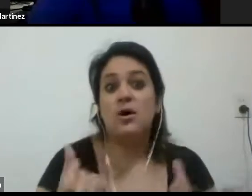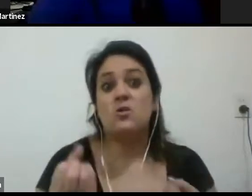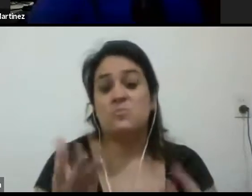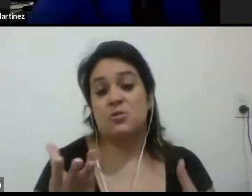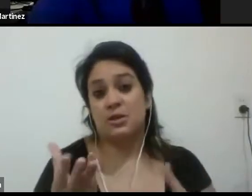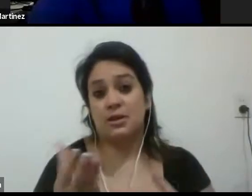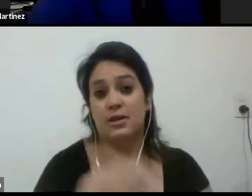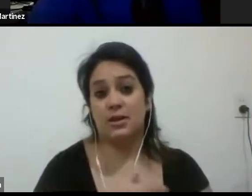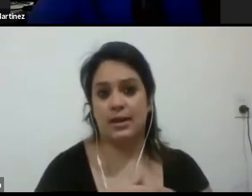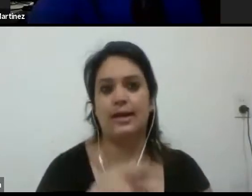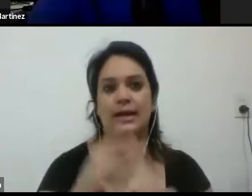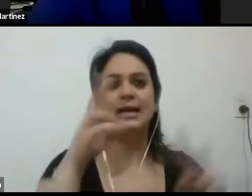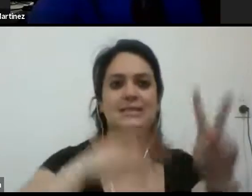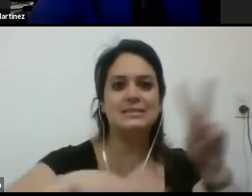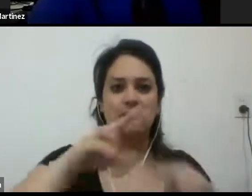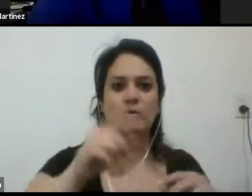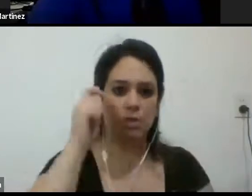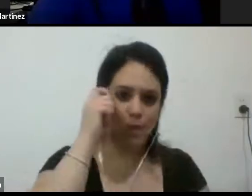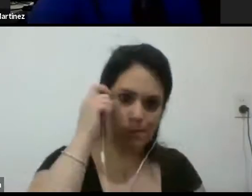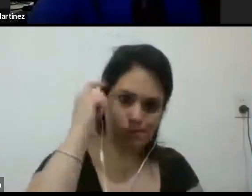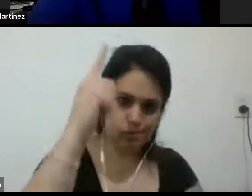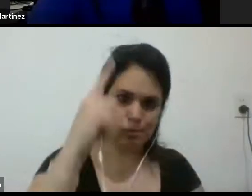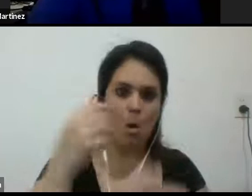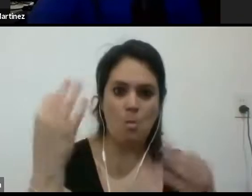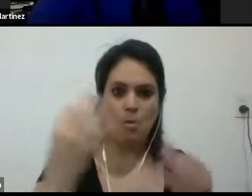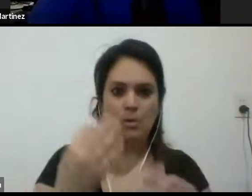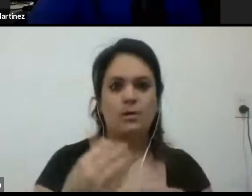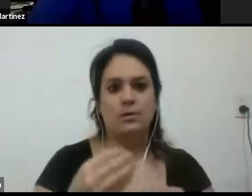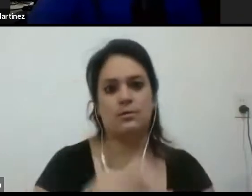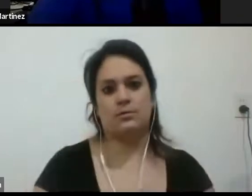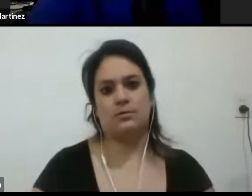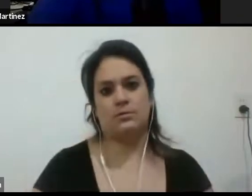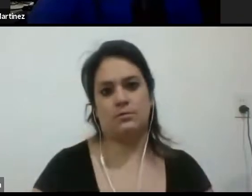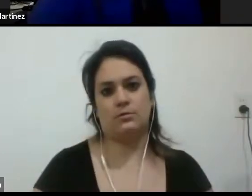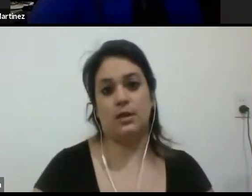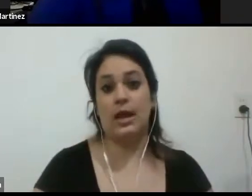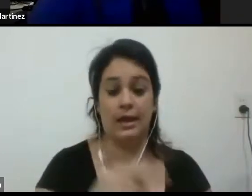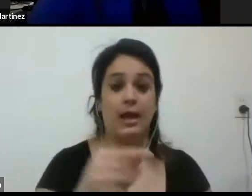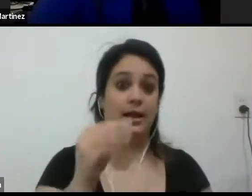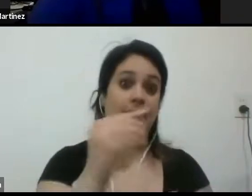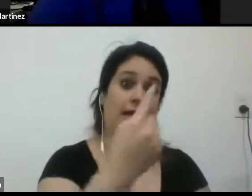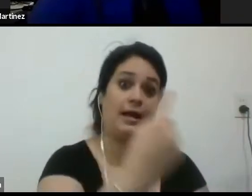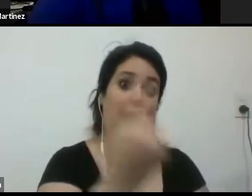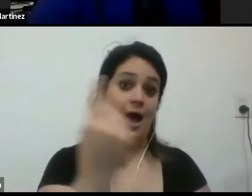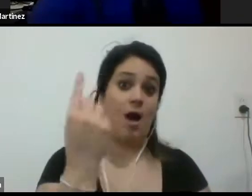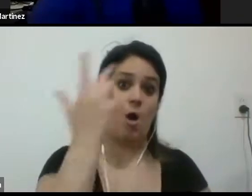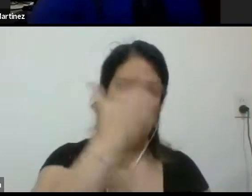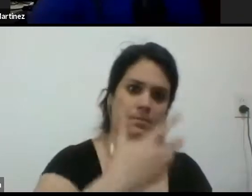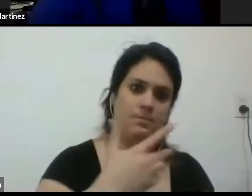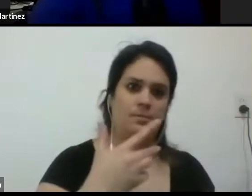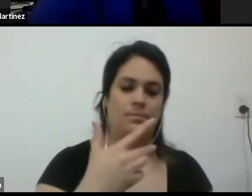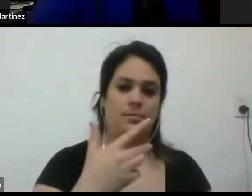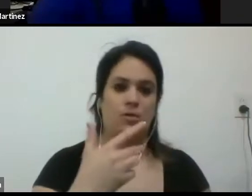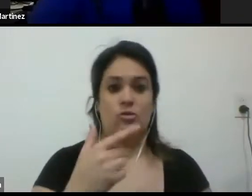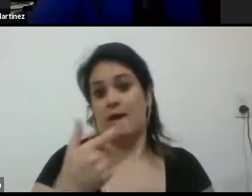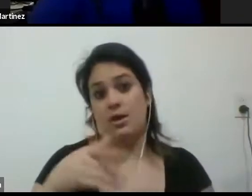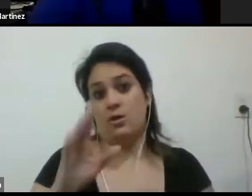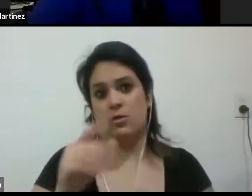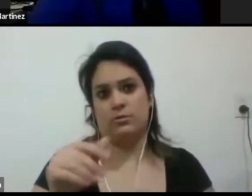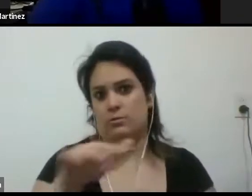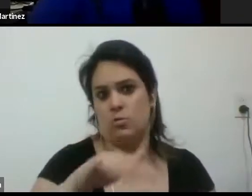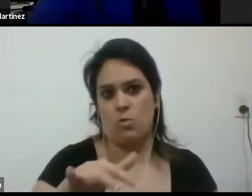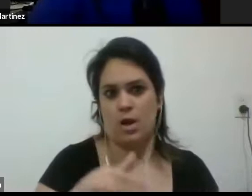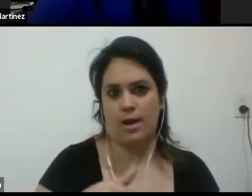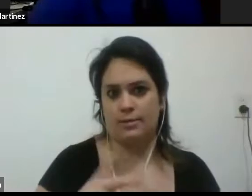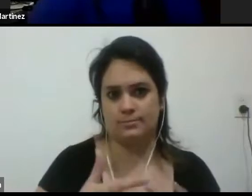se busca la capacitación que tienen in situ o en los establecimientos esto el alumno por lo cual